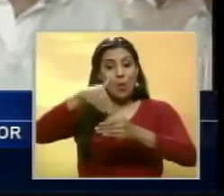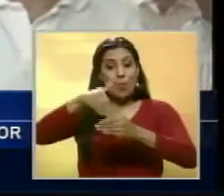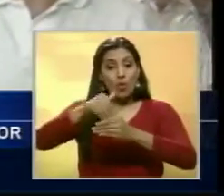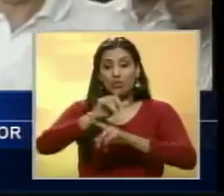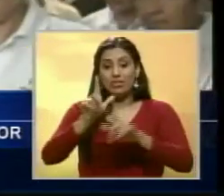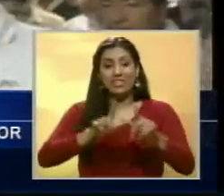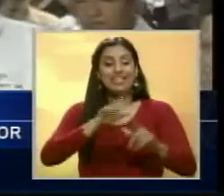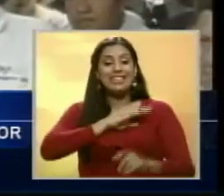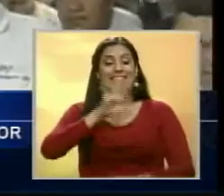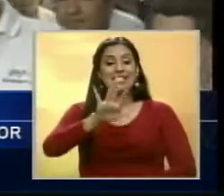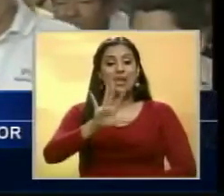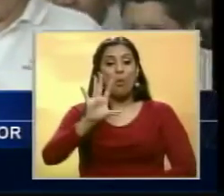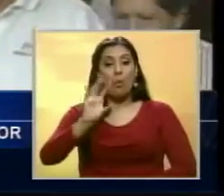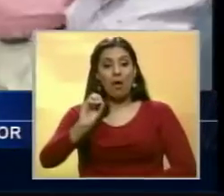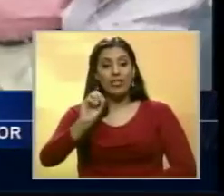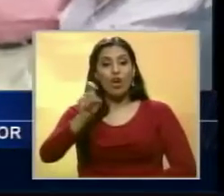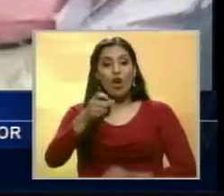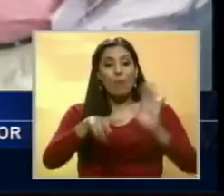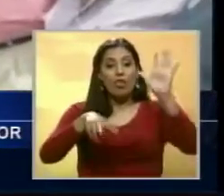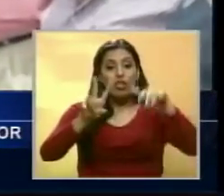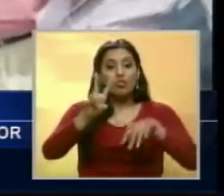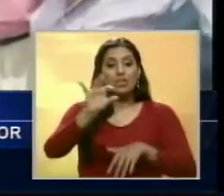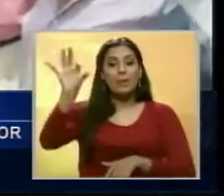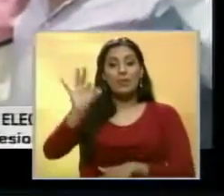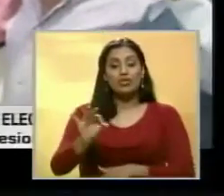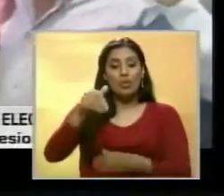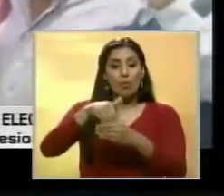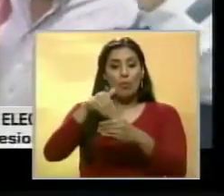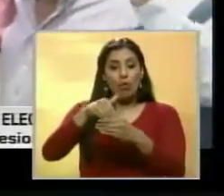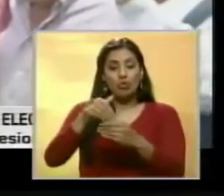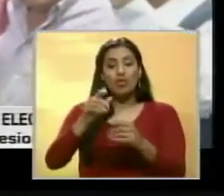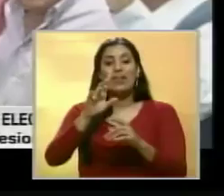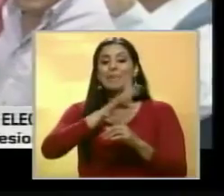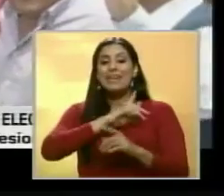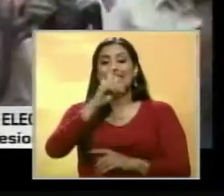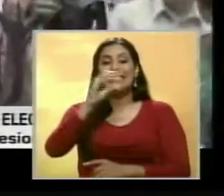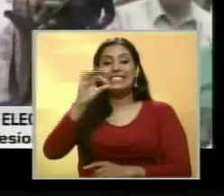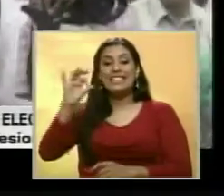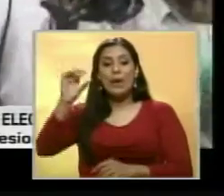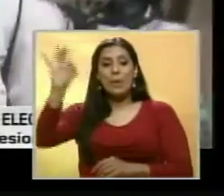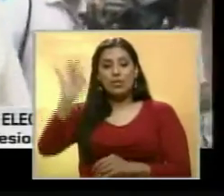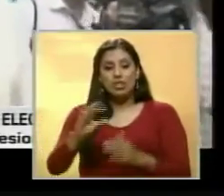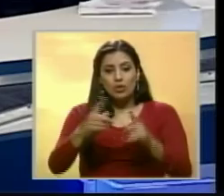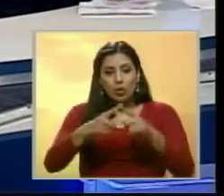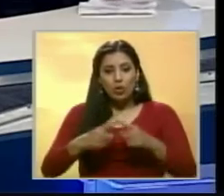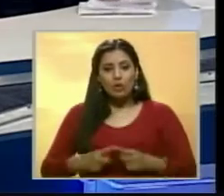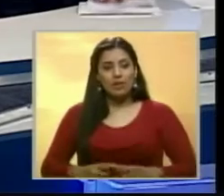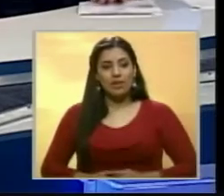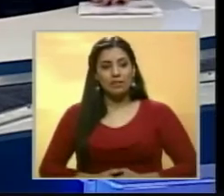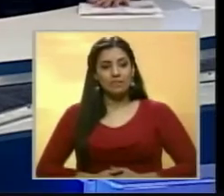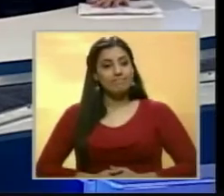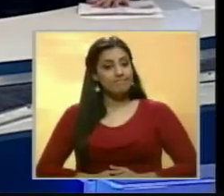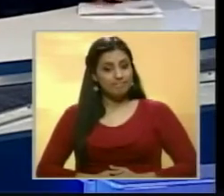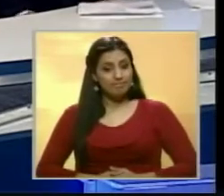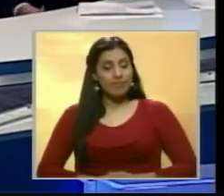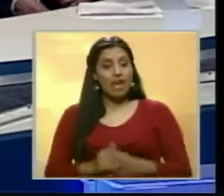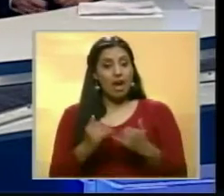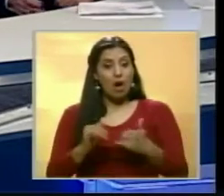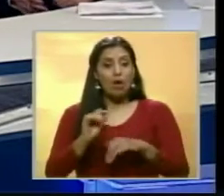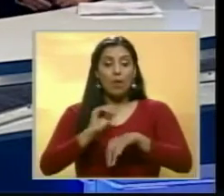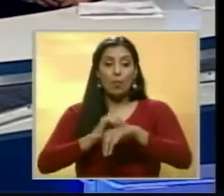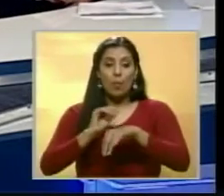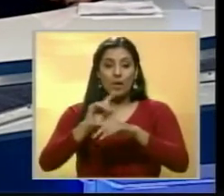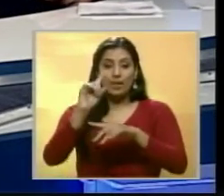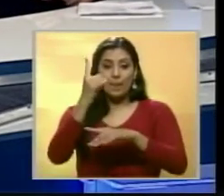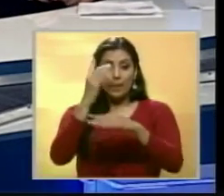luego de obtener 50,12% de los votos al procesarse 100% de las actas. Bien amigos, es momento